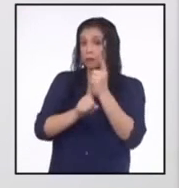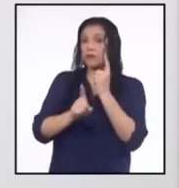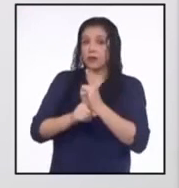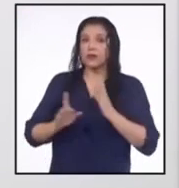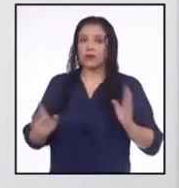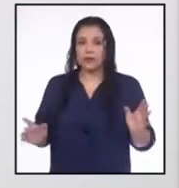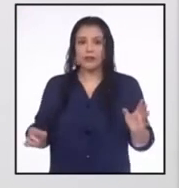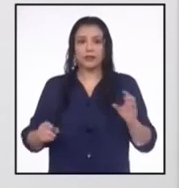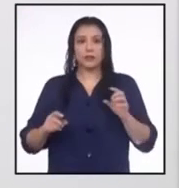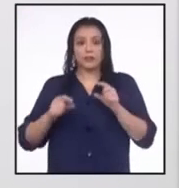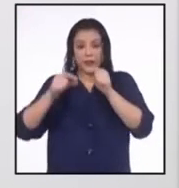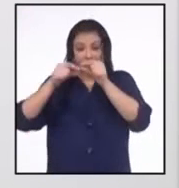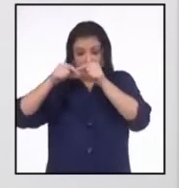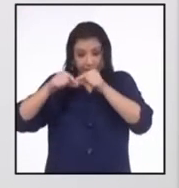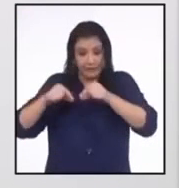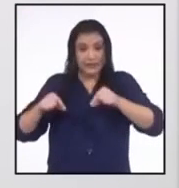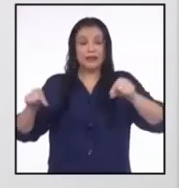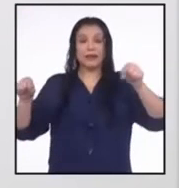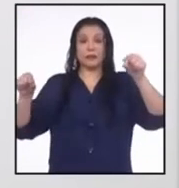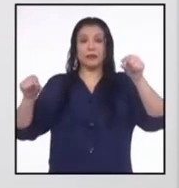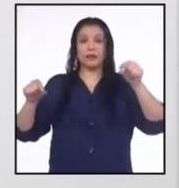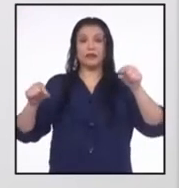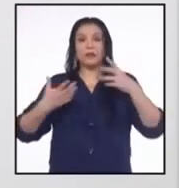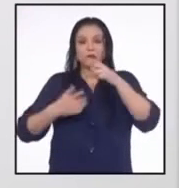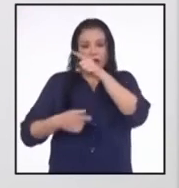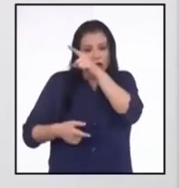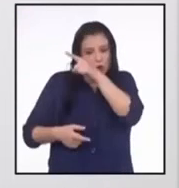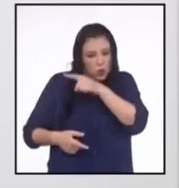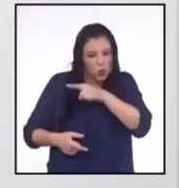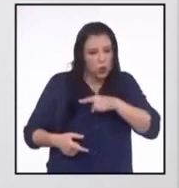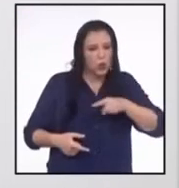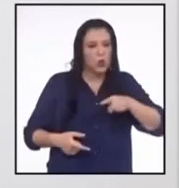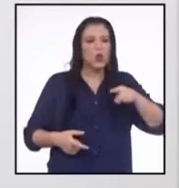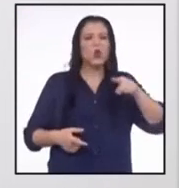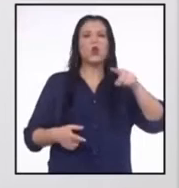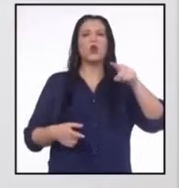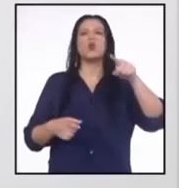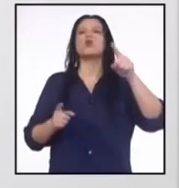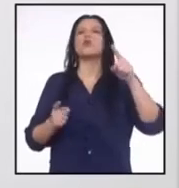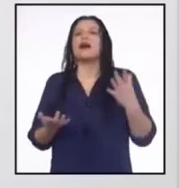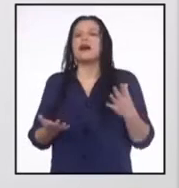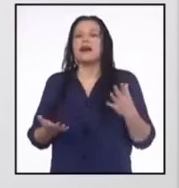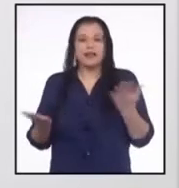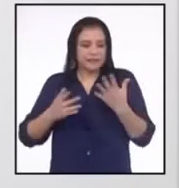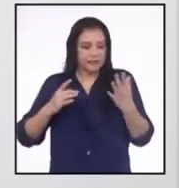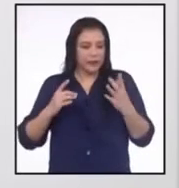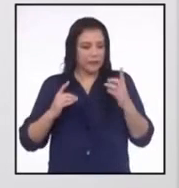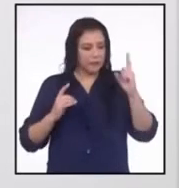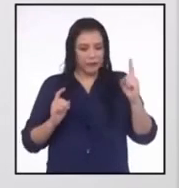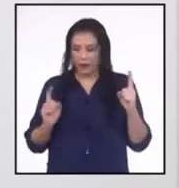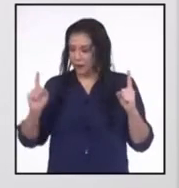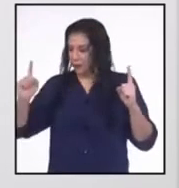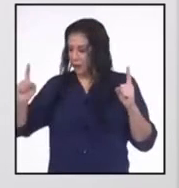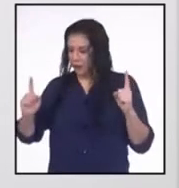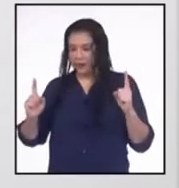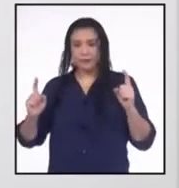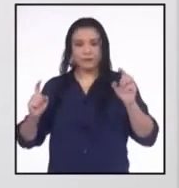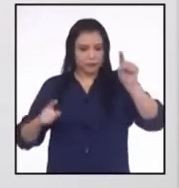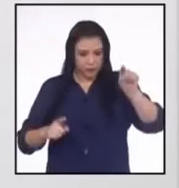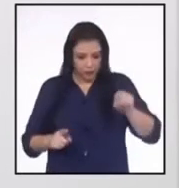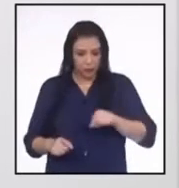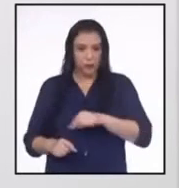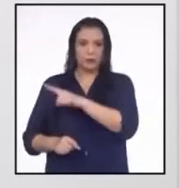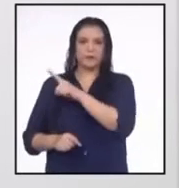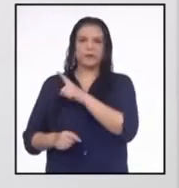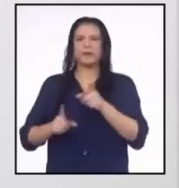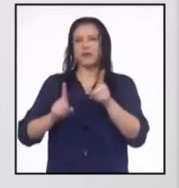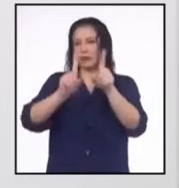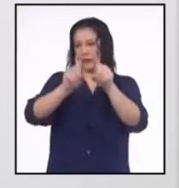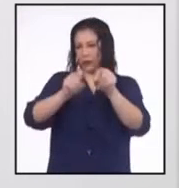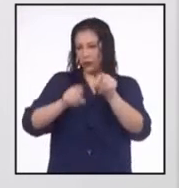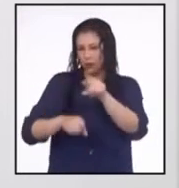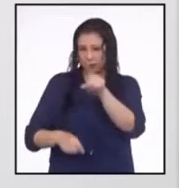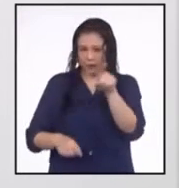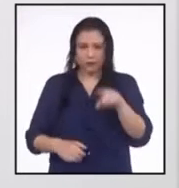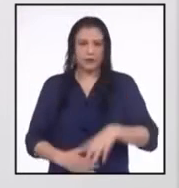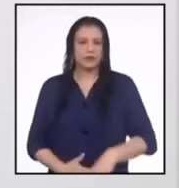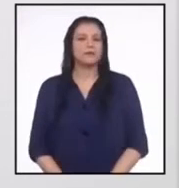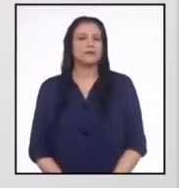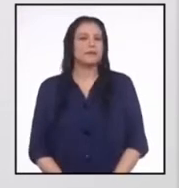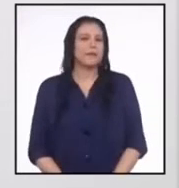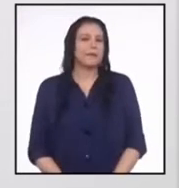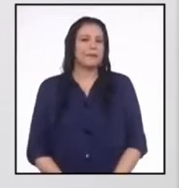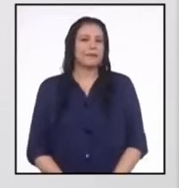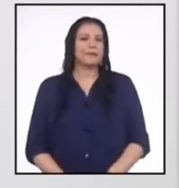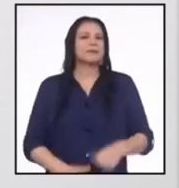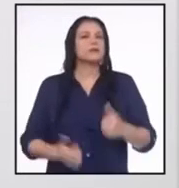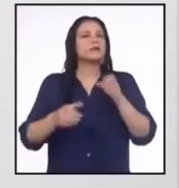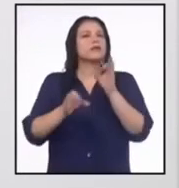Cierto, el cable forma una curva muy peculiar, ubicada a ambos lados del puente. Tengo una pregunta para ustedes.